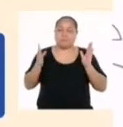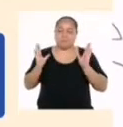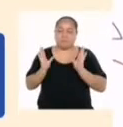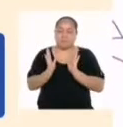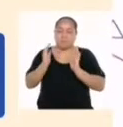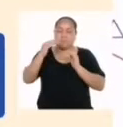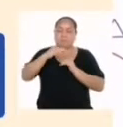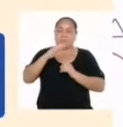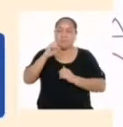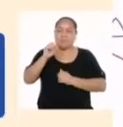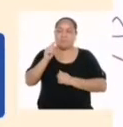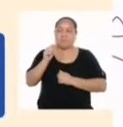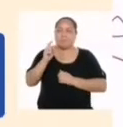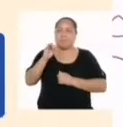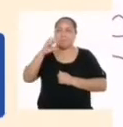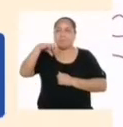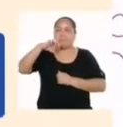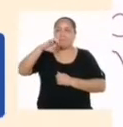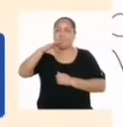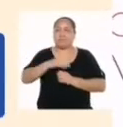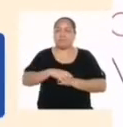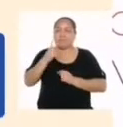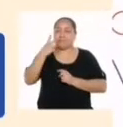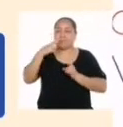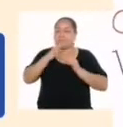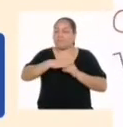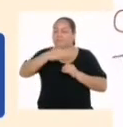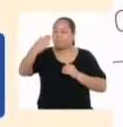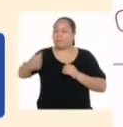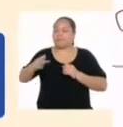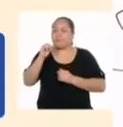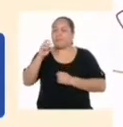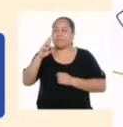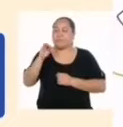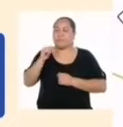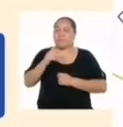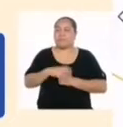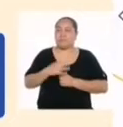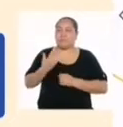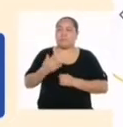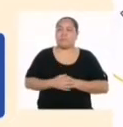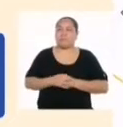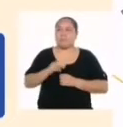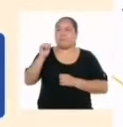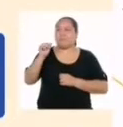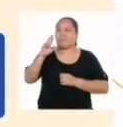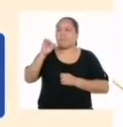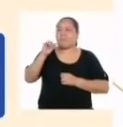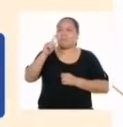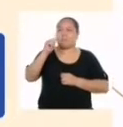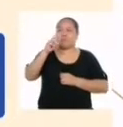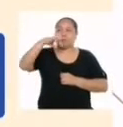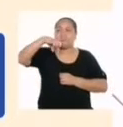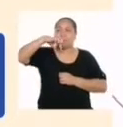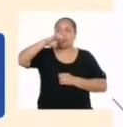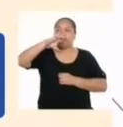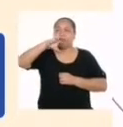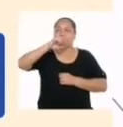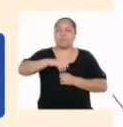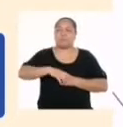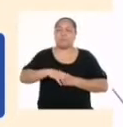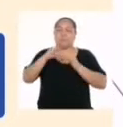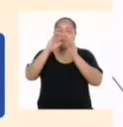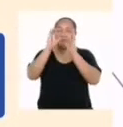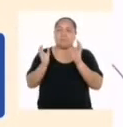trapecio para determinar su área con la siguiente ecuación. El área del trapecio es igual a